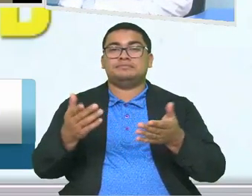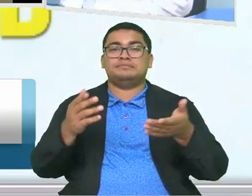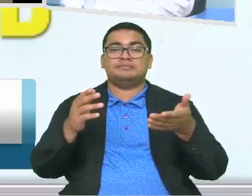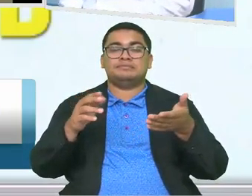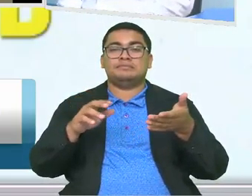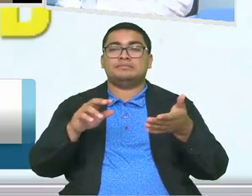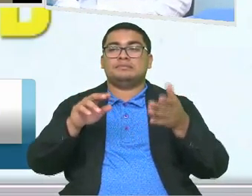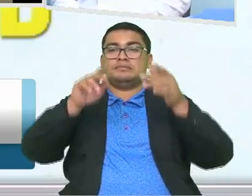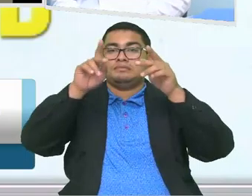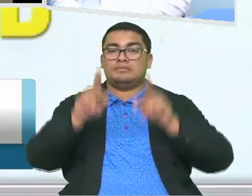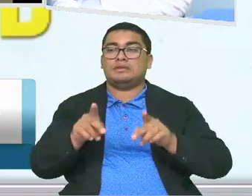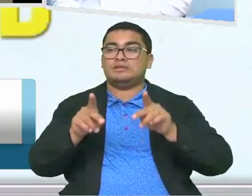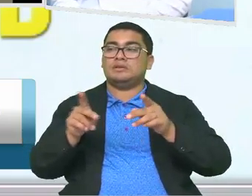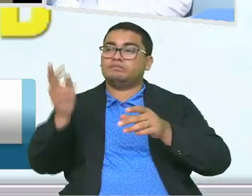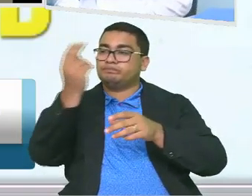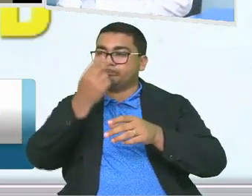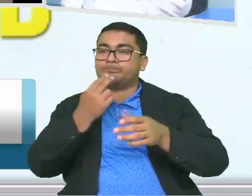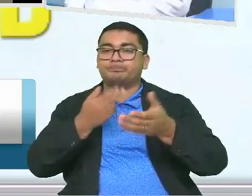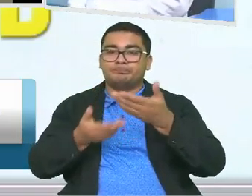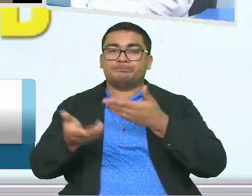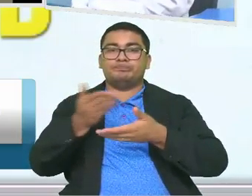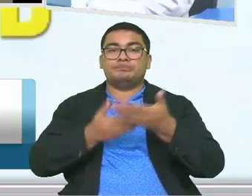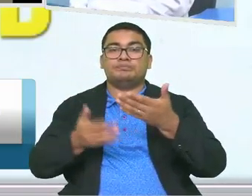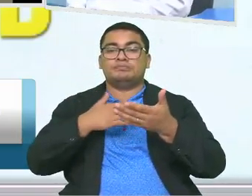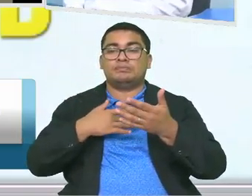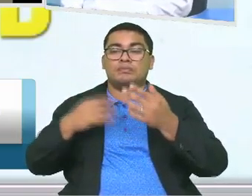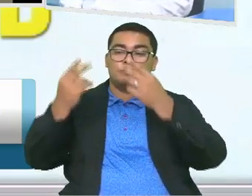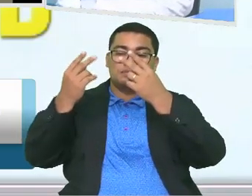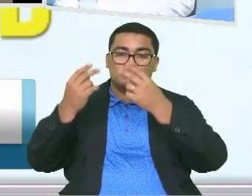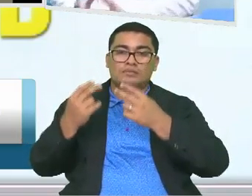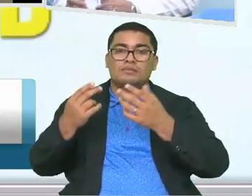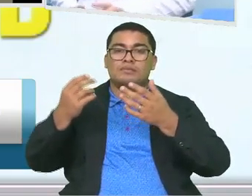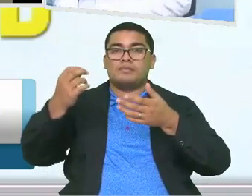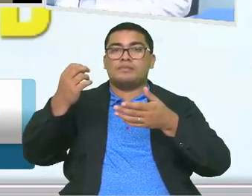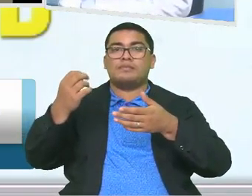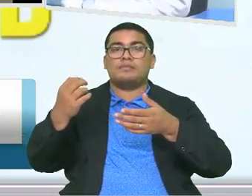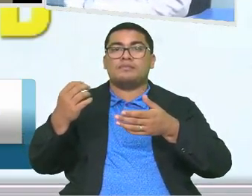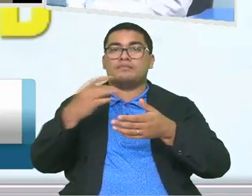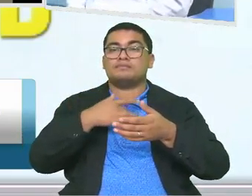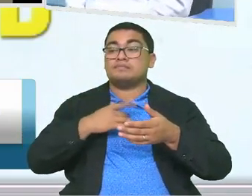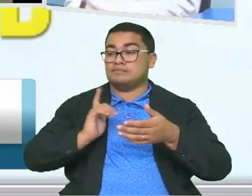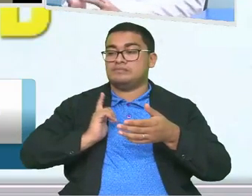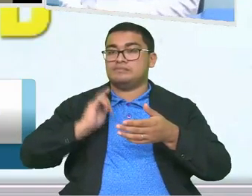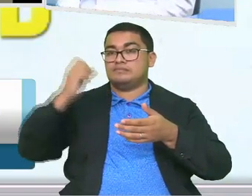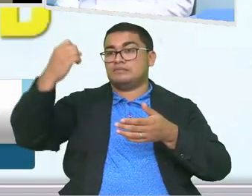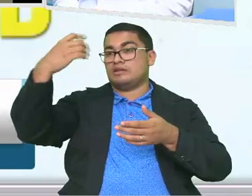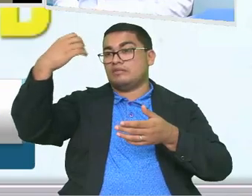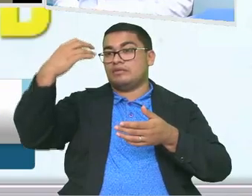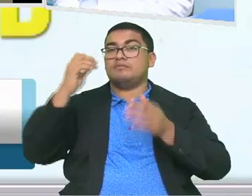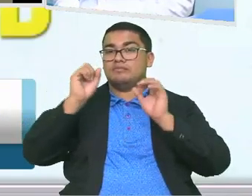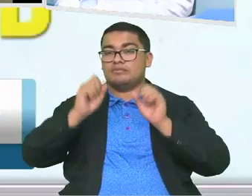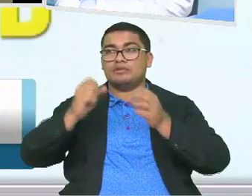exámenes hacen? Yo le mencionaba, ¿verdad?, que la historia clínica es el principal pilar para hacer dar con un